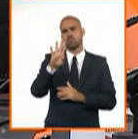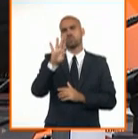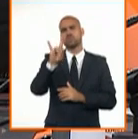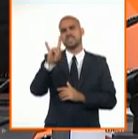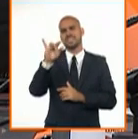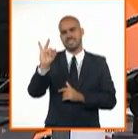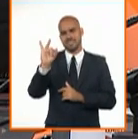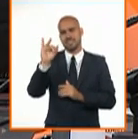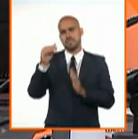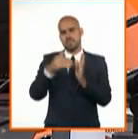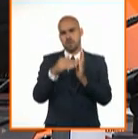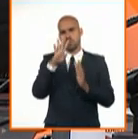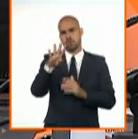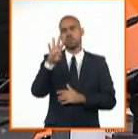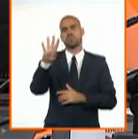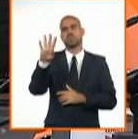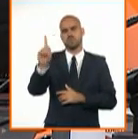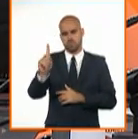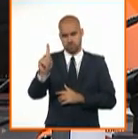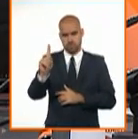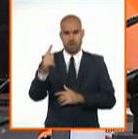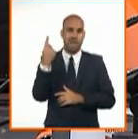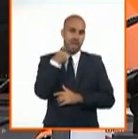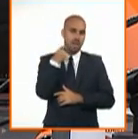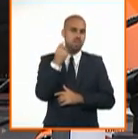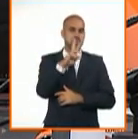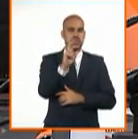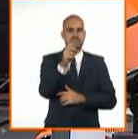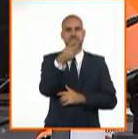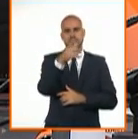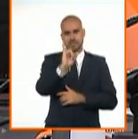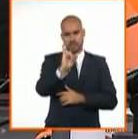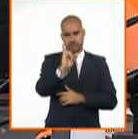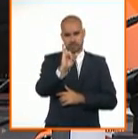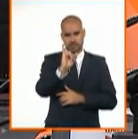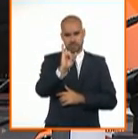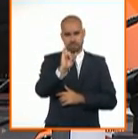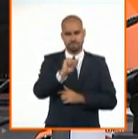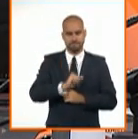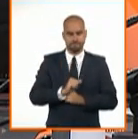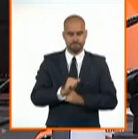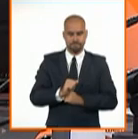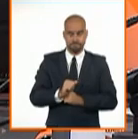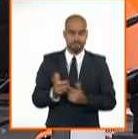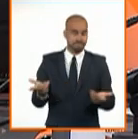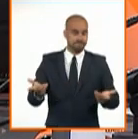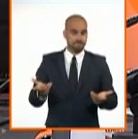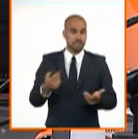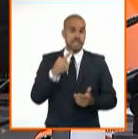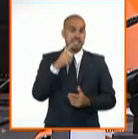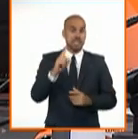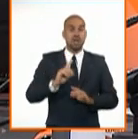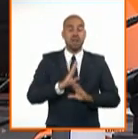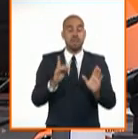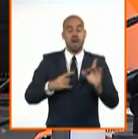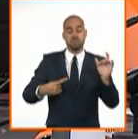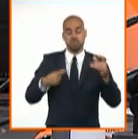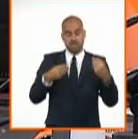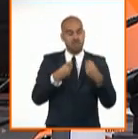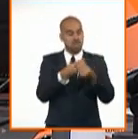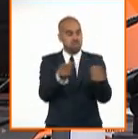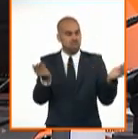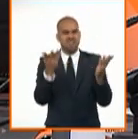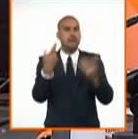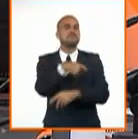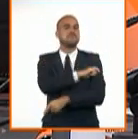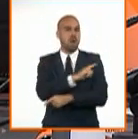2016 que es el último año en que se cuentan datos y estamos hablando sólo de las armas producidas para civiles ya se sabe que hay